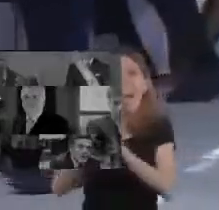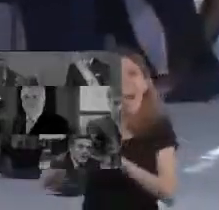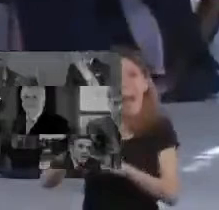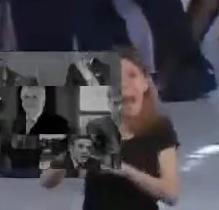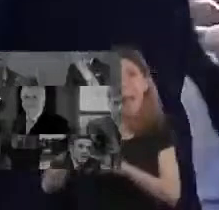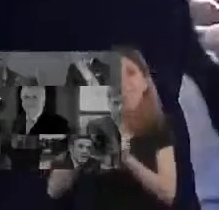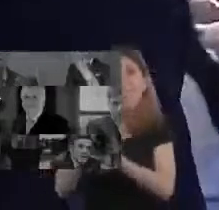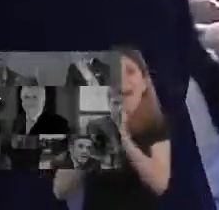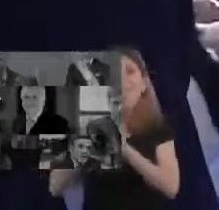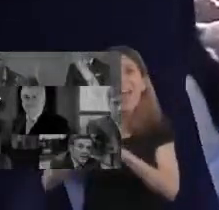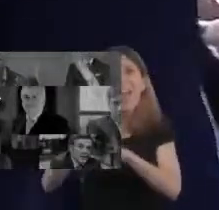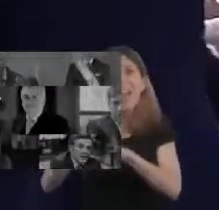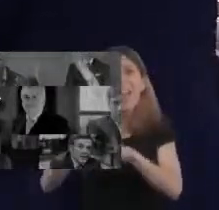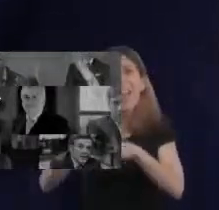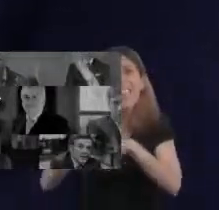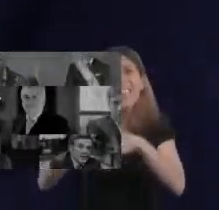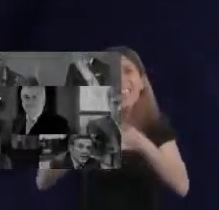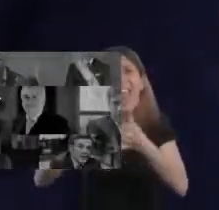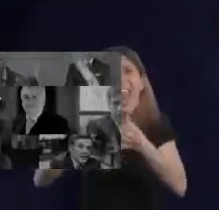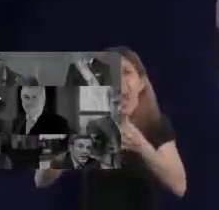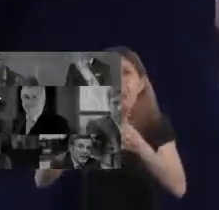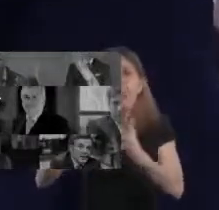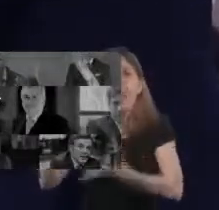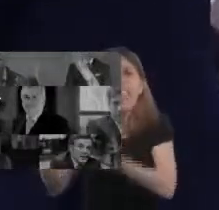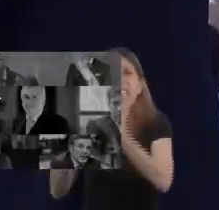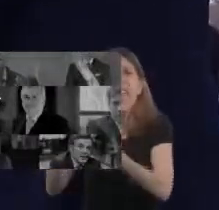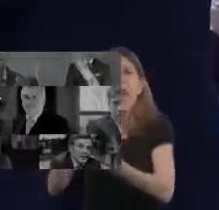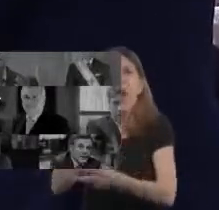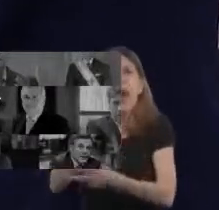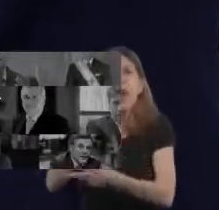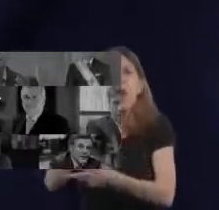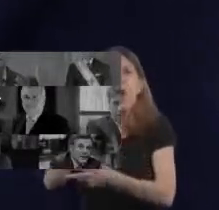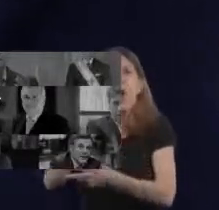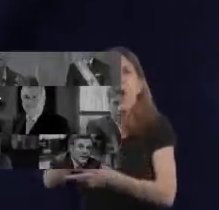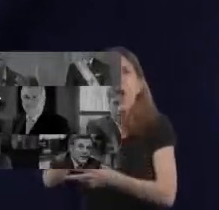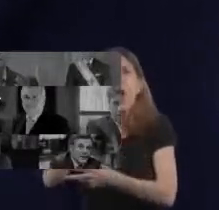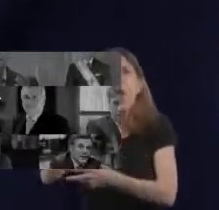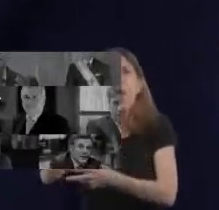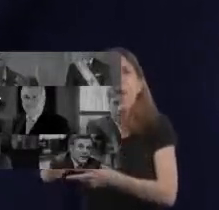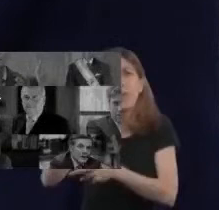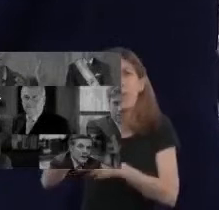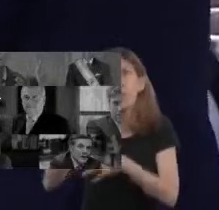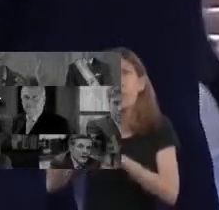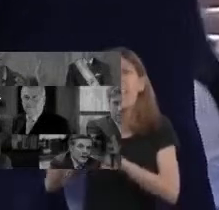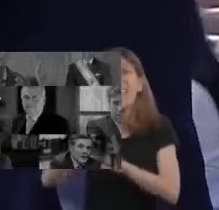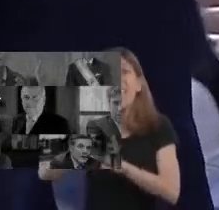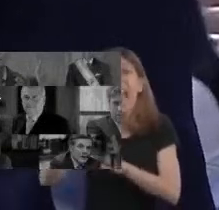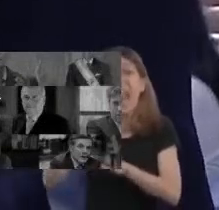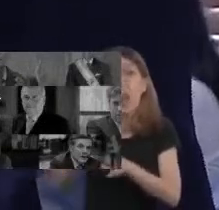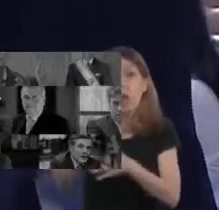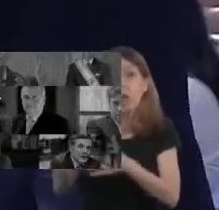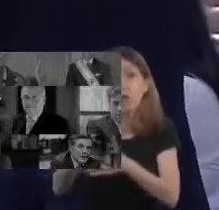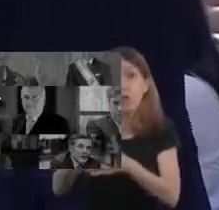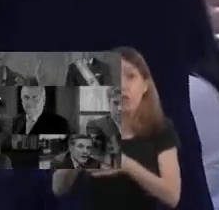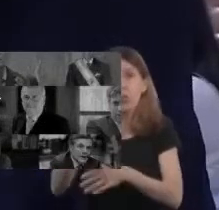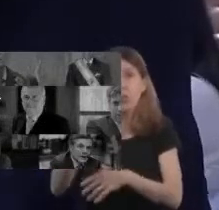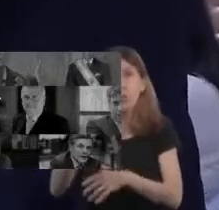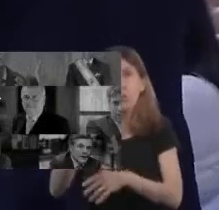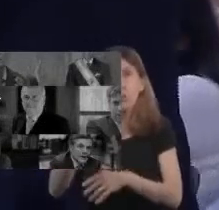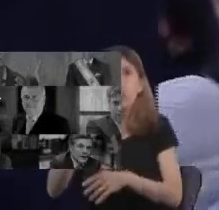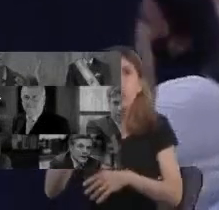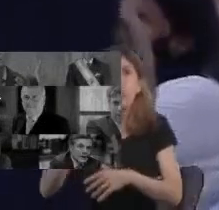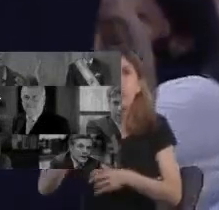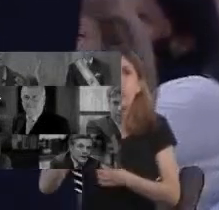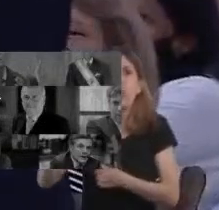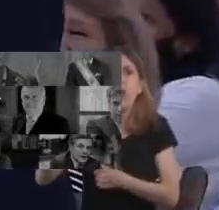trabajé en una fábrica de textil que se quemó en el año 18. Bueno, por la edad tengo 60 años. Y cobré el sillón,